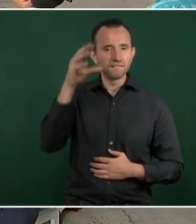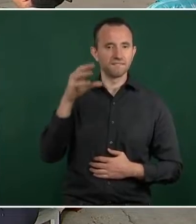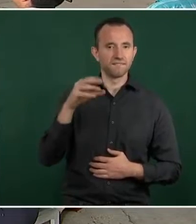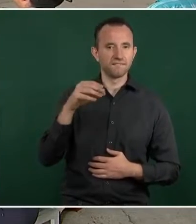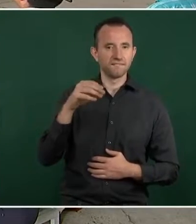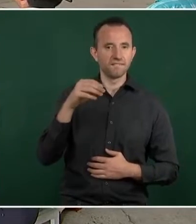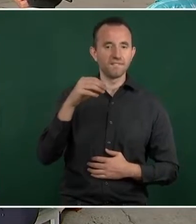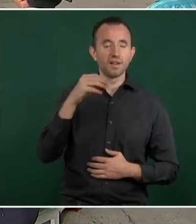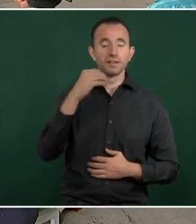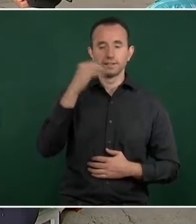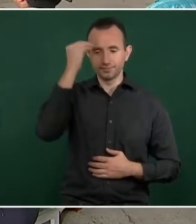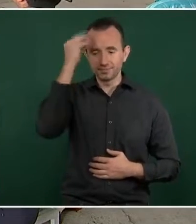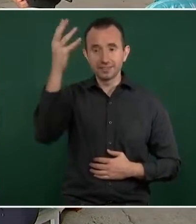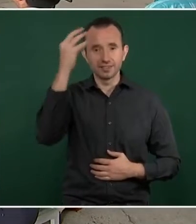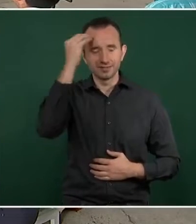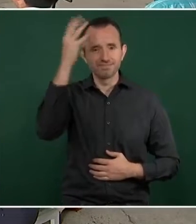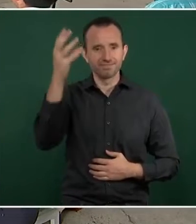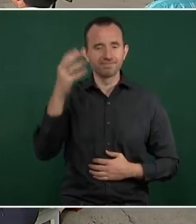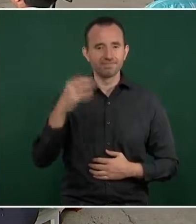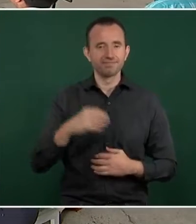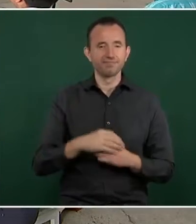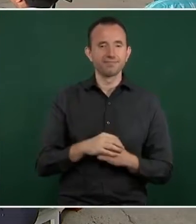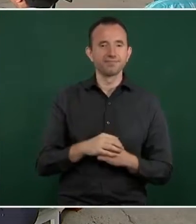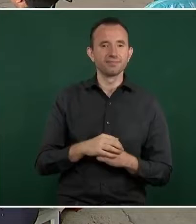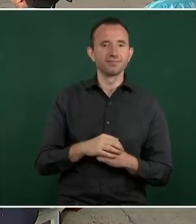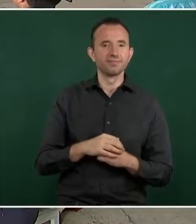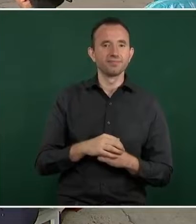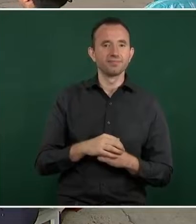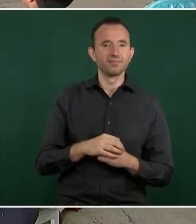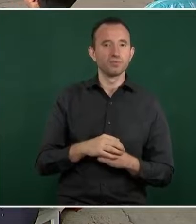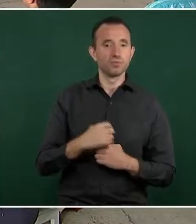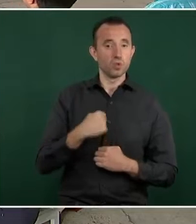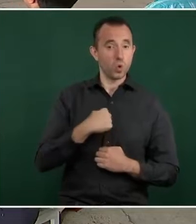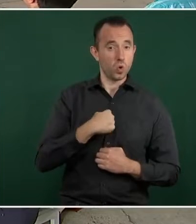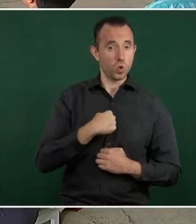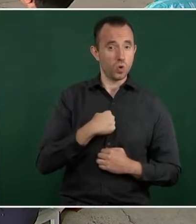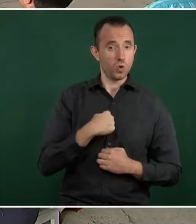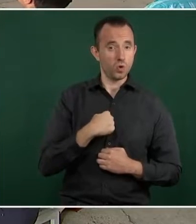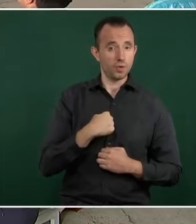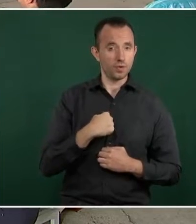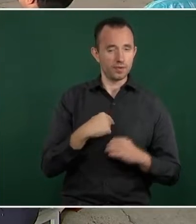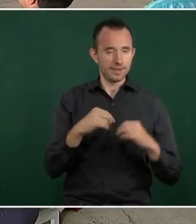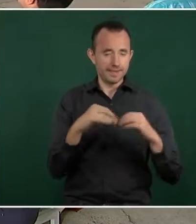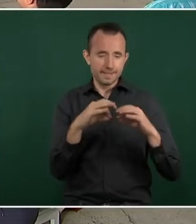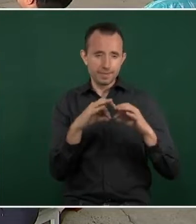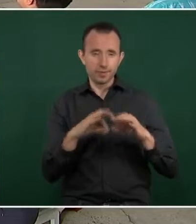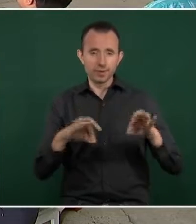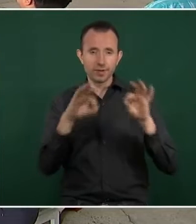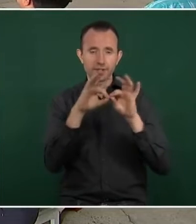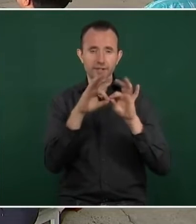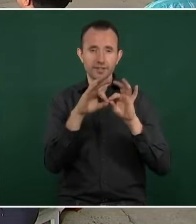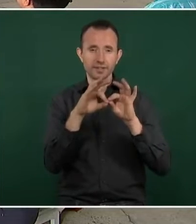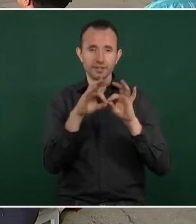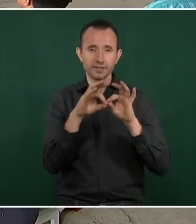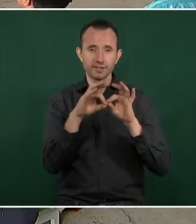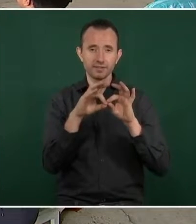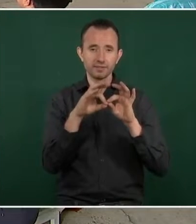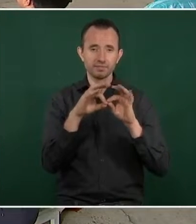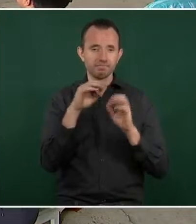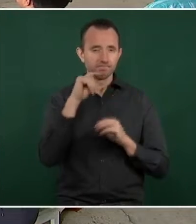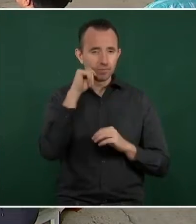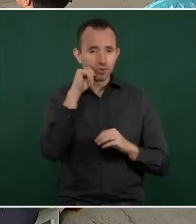y a mí me importa mucho, sobre todo, aunque me repita, aunque sea disco